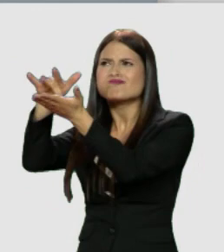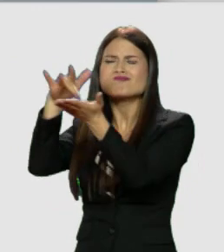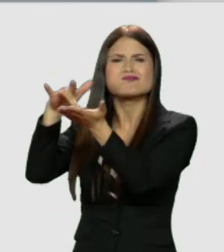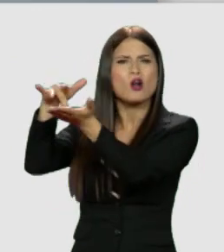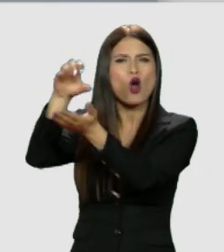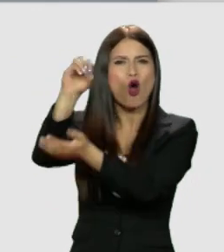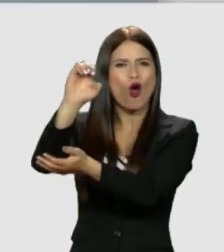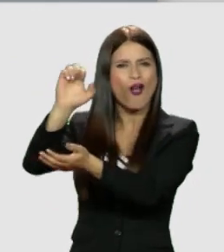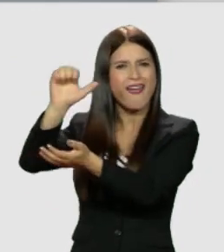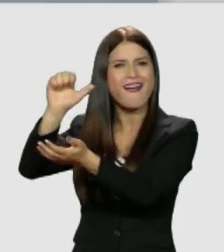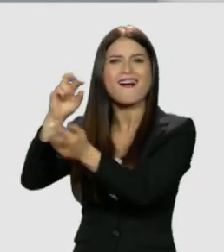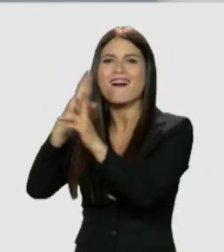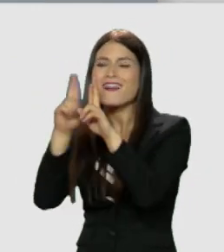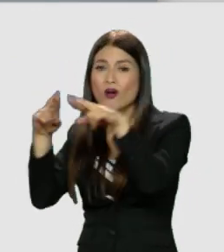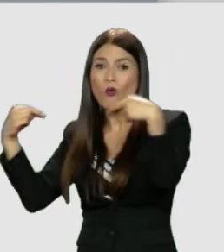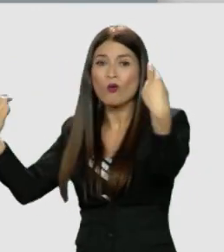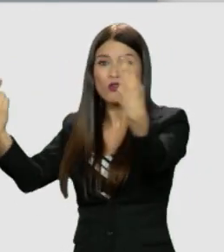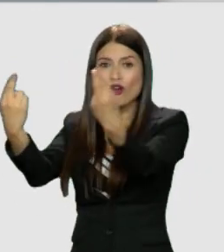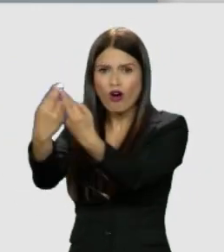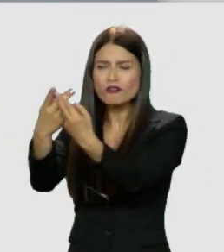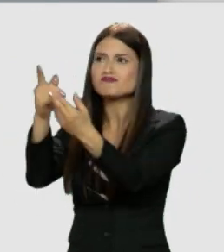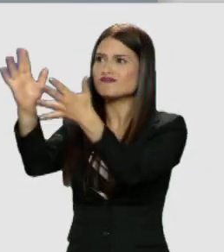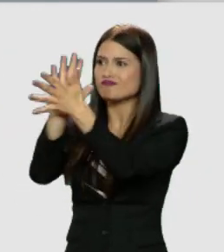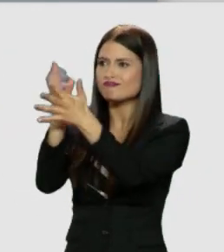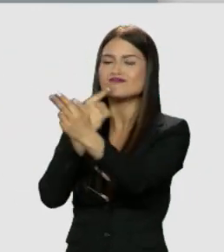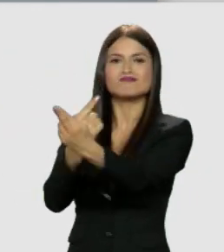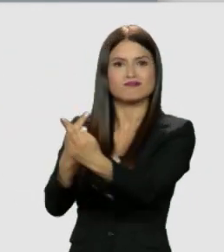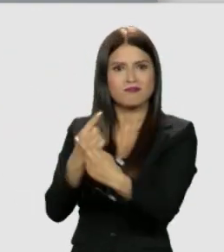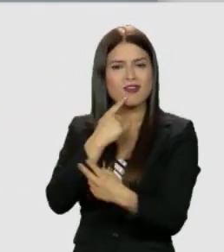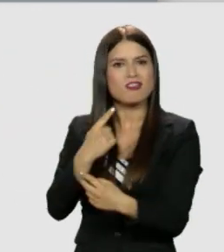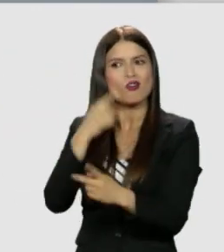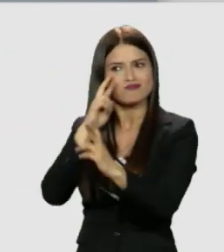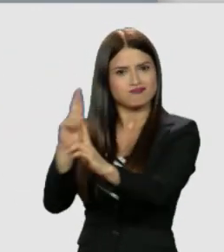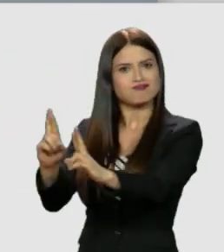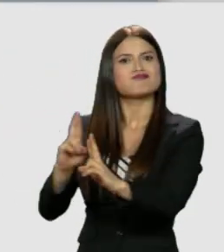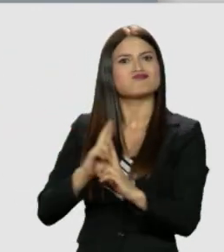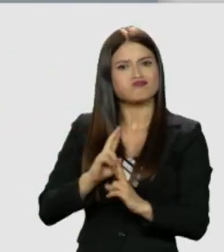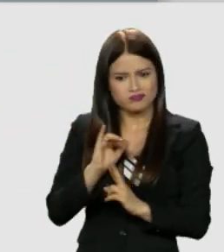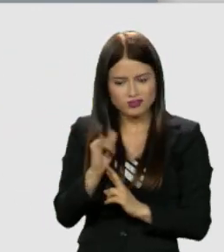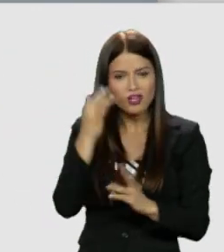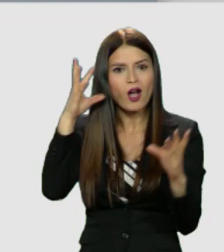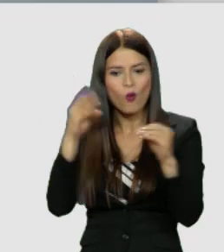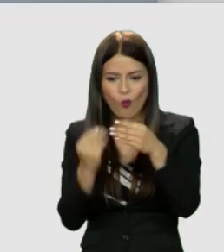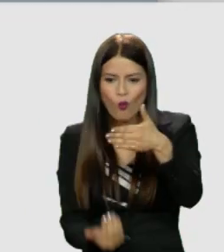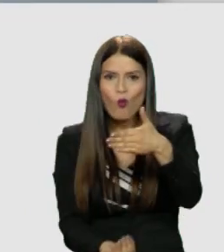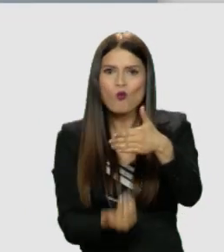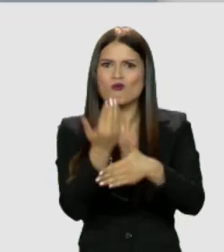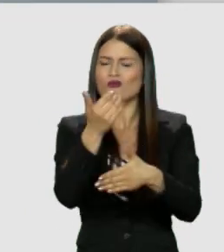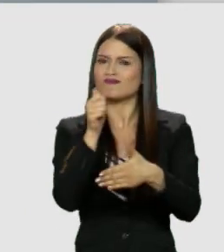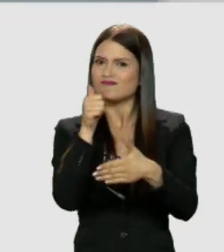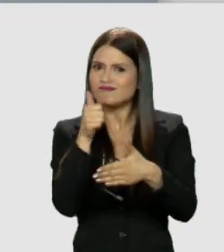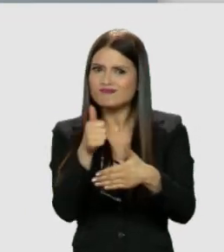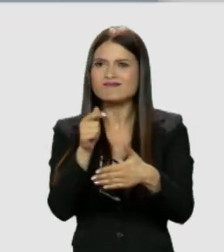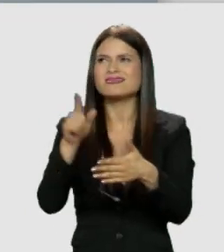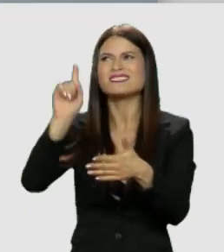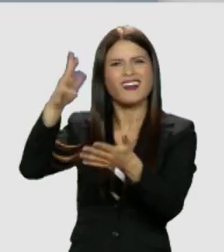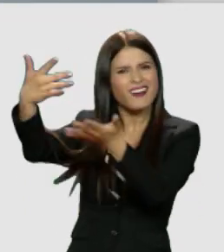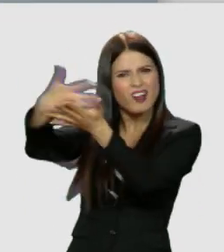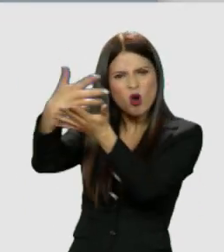reconocieron el diálogo nacional y la inclusión de sus resultados y recomendaciones en el nuevo